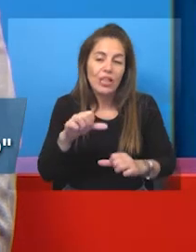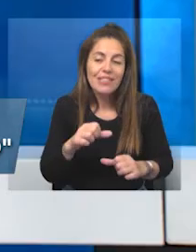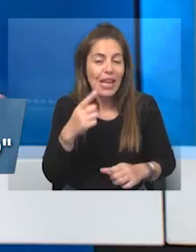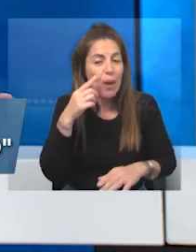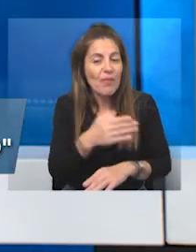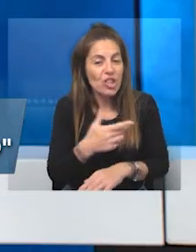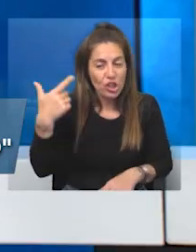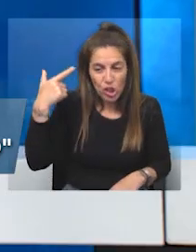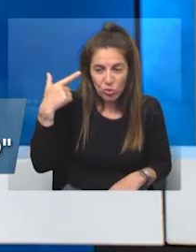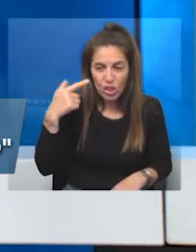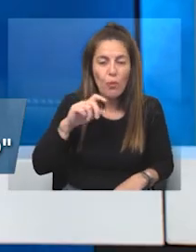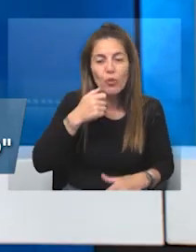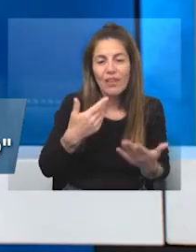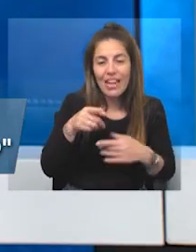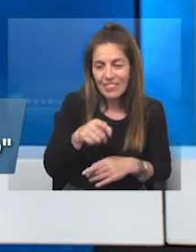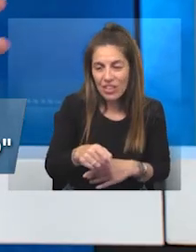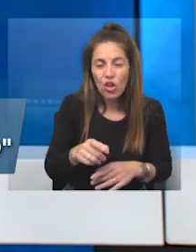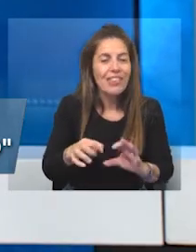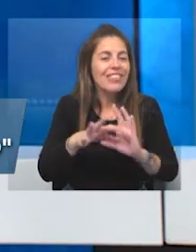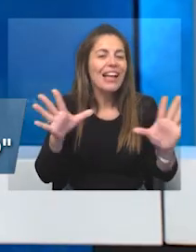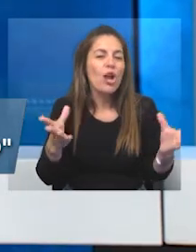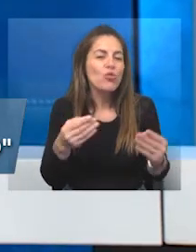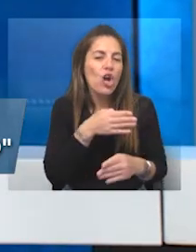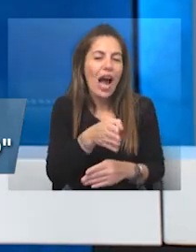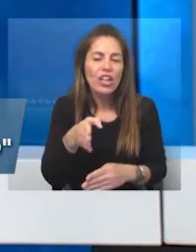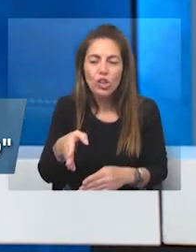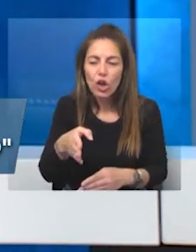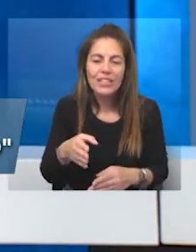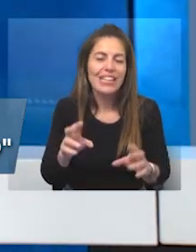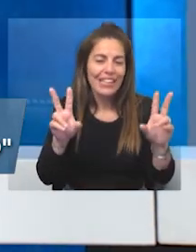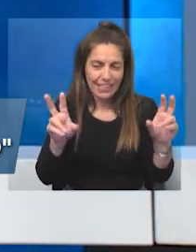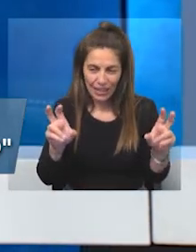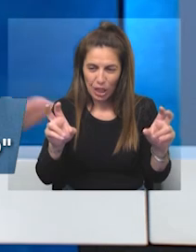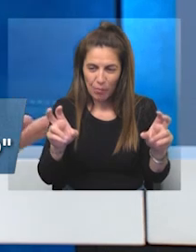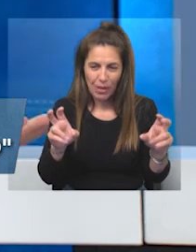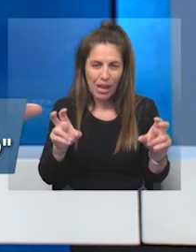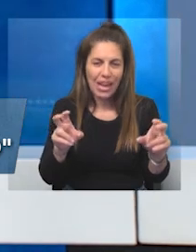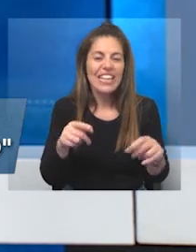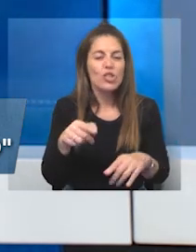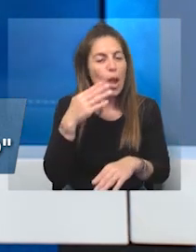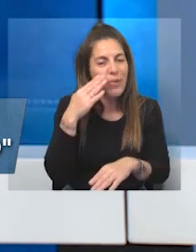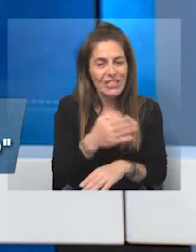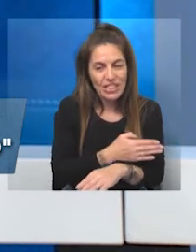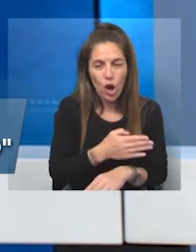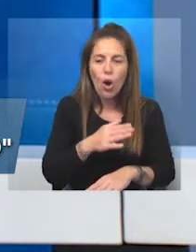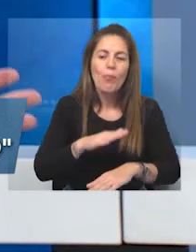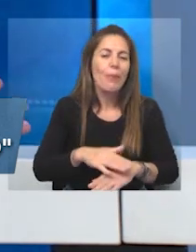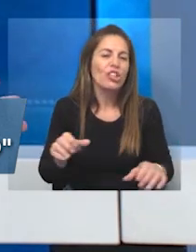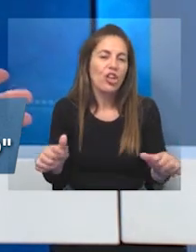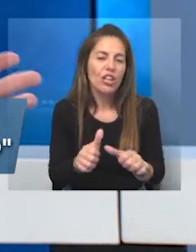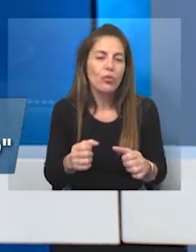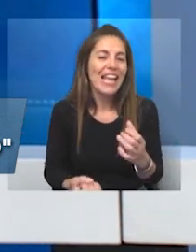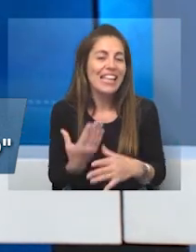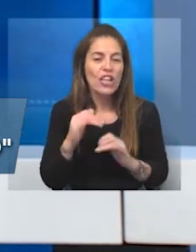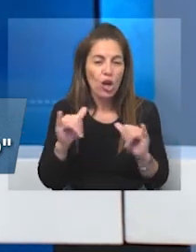gustaría ir ahí a paricio Federico queda claro que hay un montón de actores que juegan en este en este tema no este en eso de la prevención el momento de actuar ustedes lanzaron la